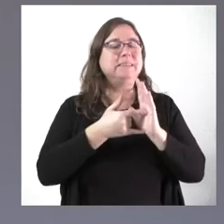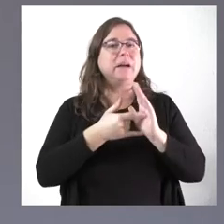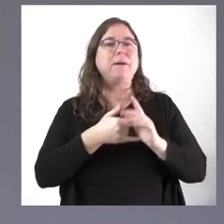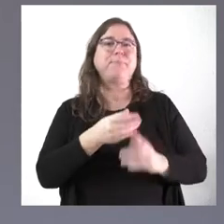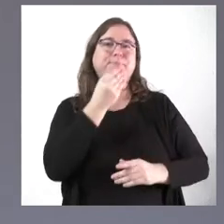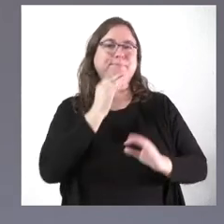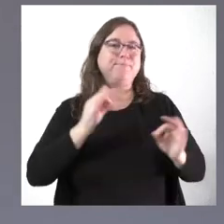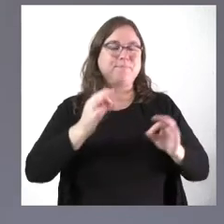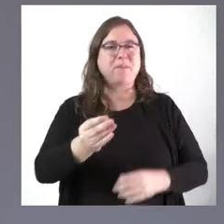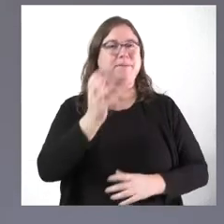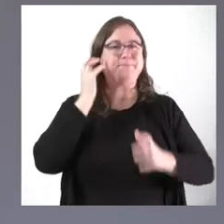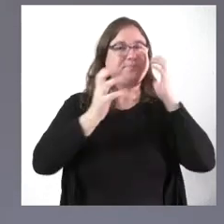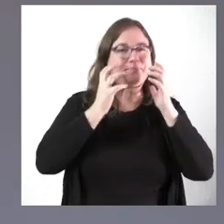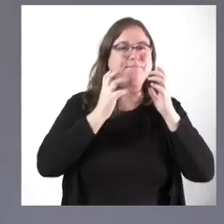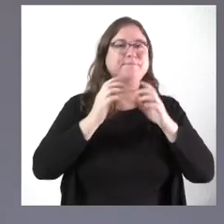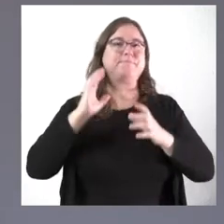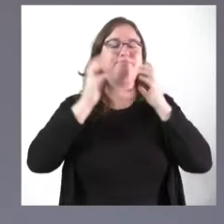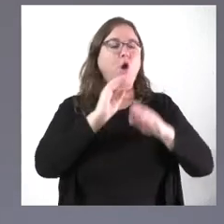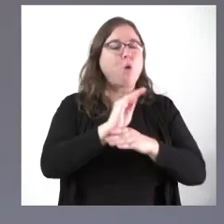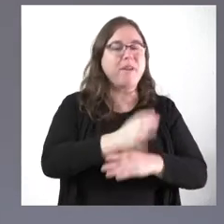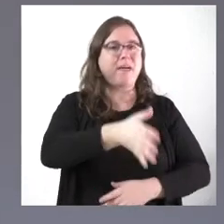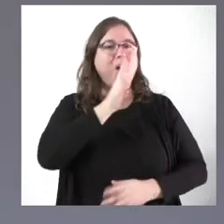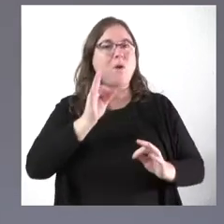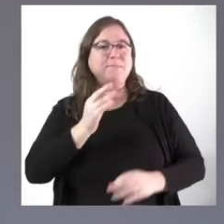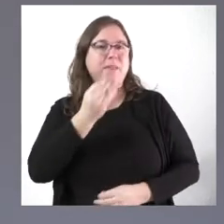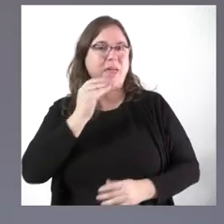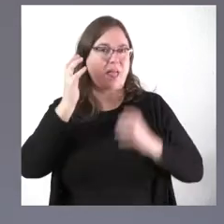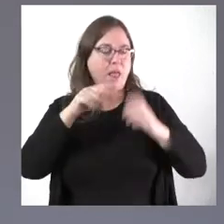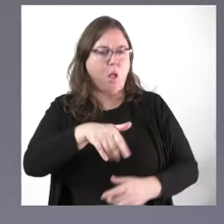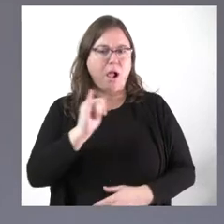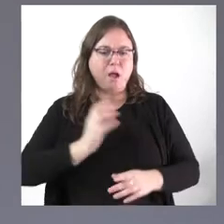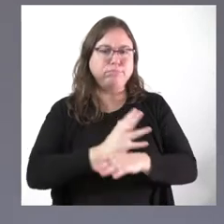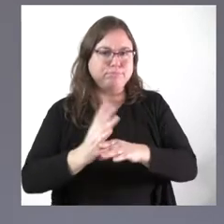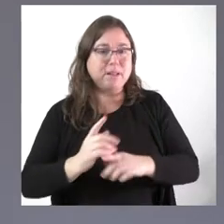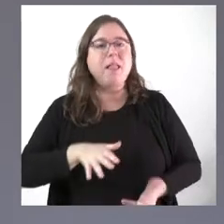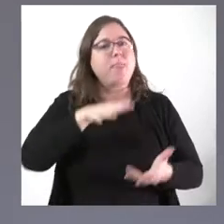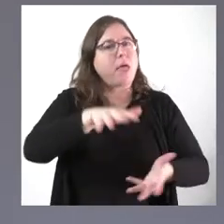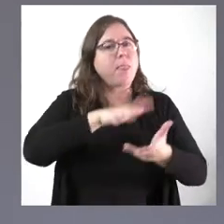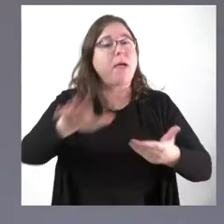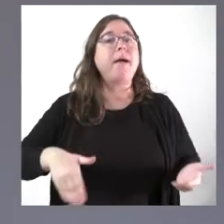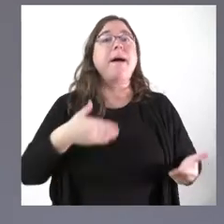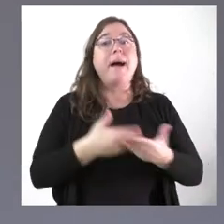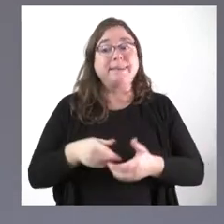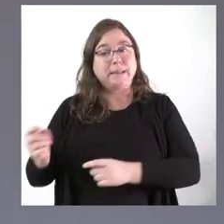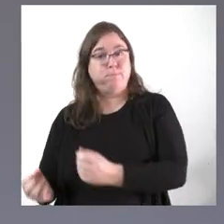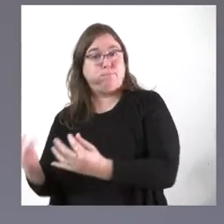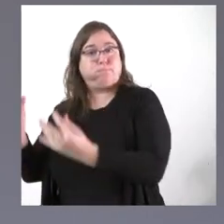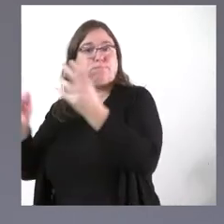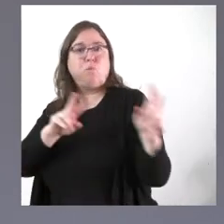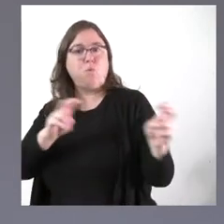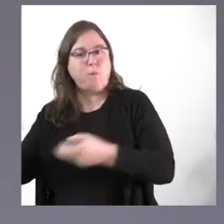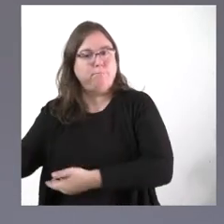alimentario de forraje y agua para el ganado que sigue existiendo ahora mismo después de todos estos meses hasta que se produzca la autobastecimiento y